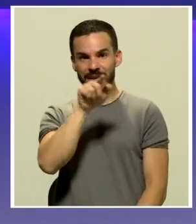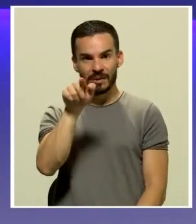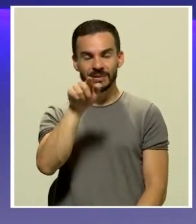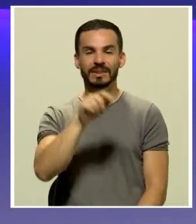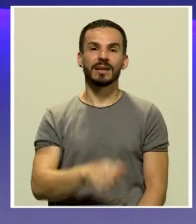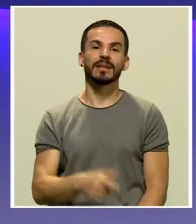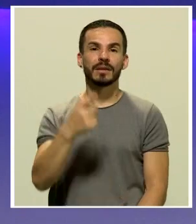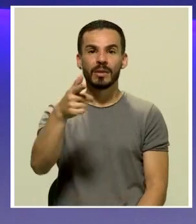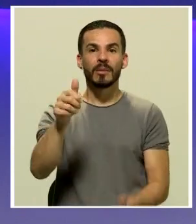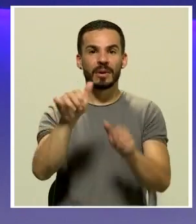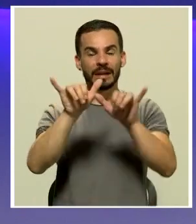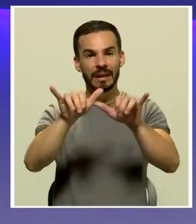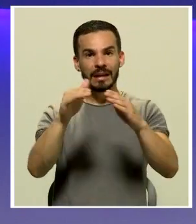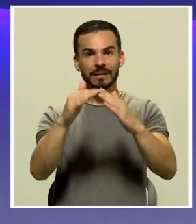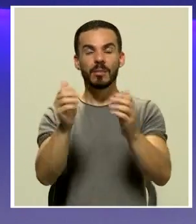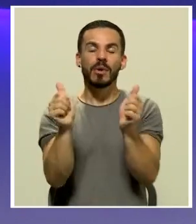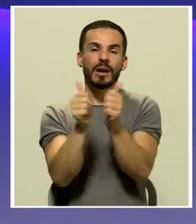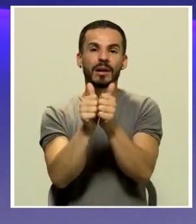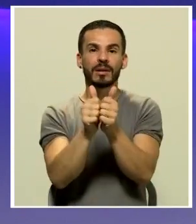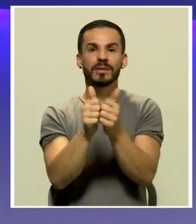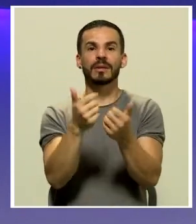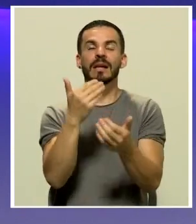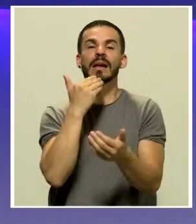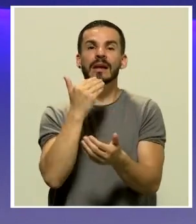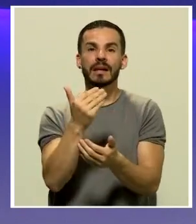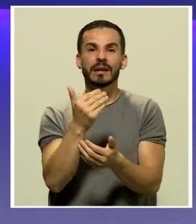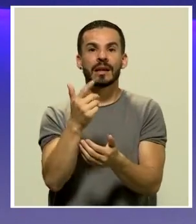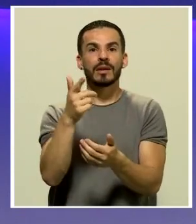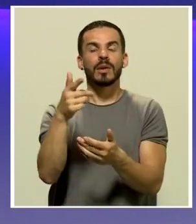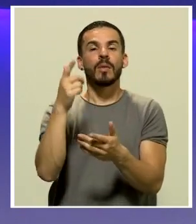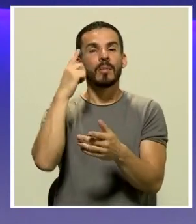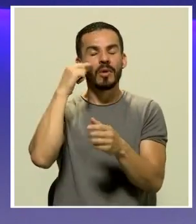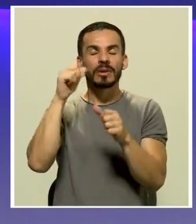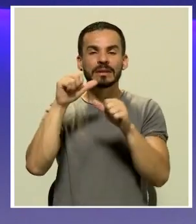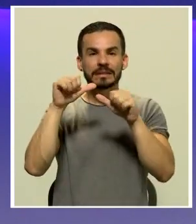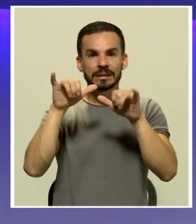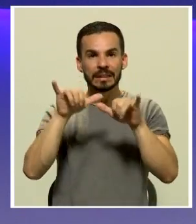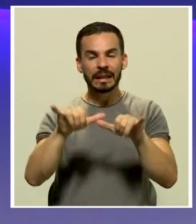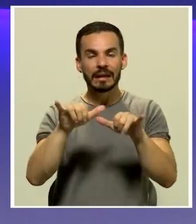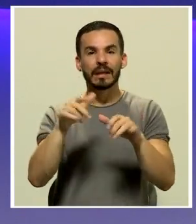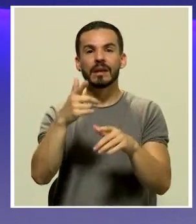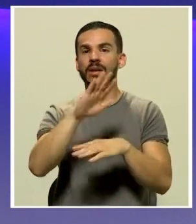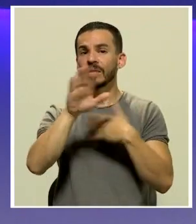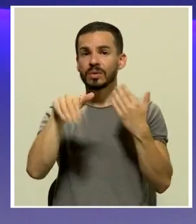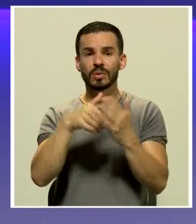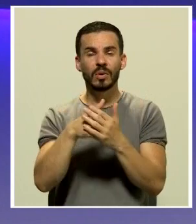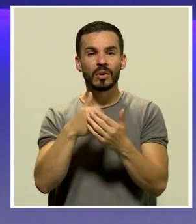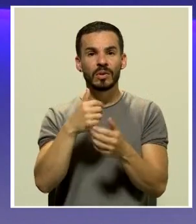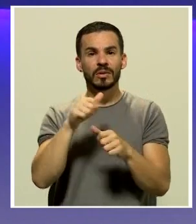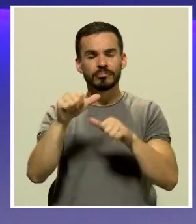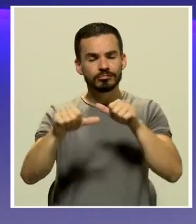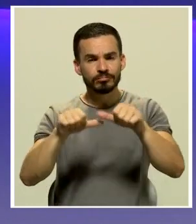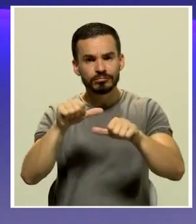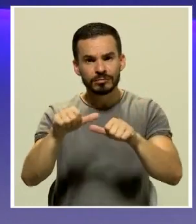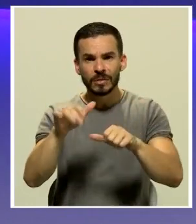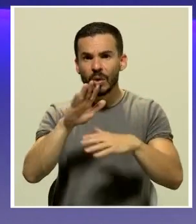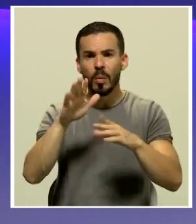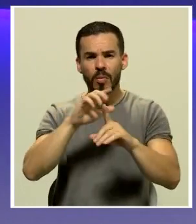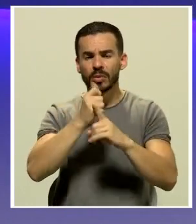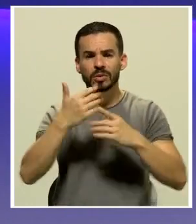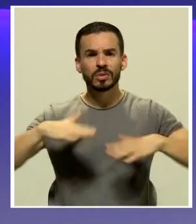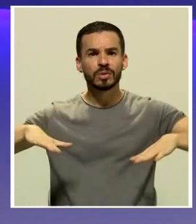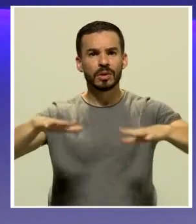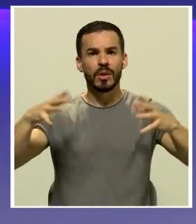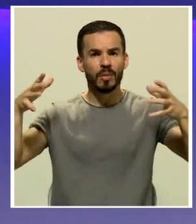ustedes por estar ahí, por acompañarnos. Gracias por hacer el esfuerzo que todos estamos haciendo como sociedad,